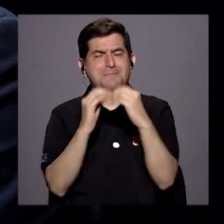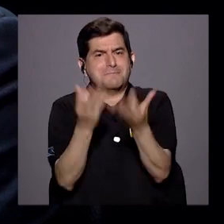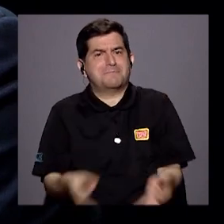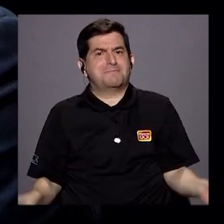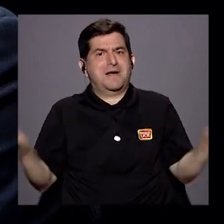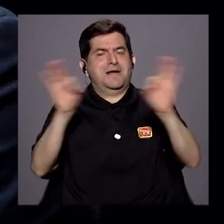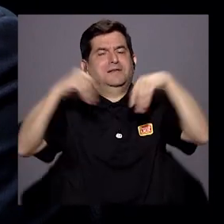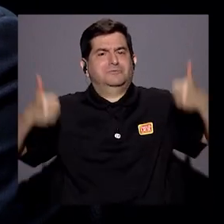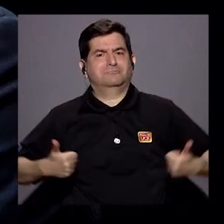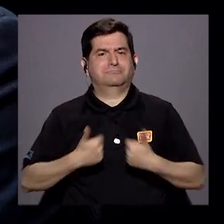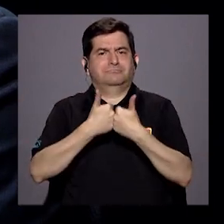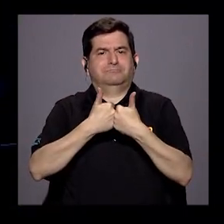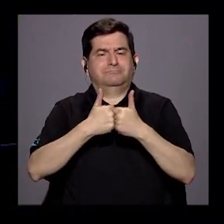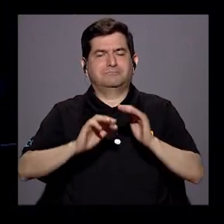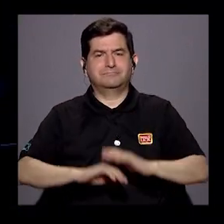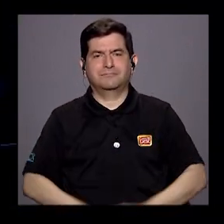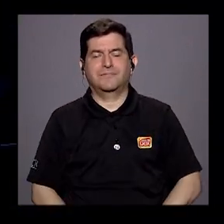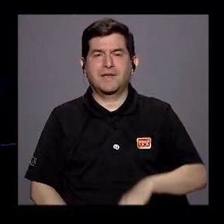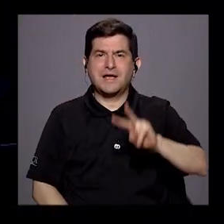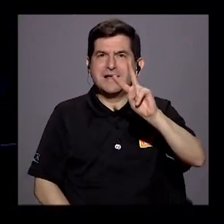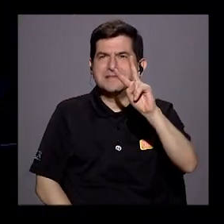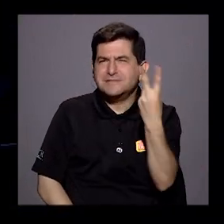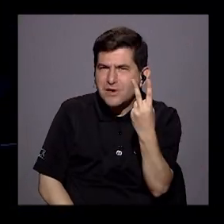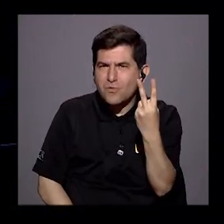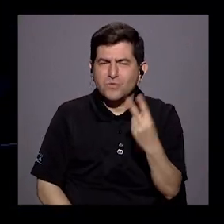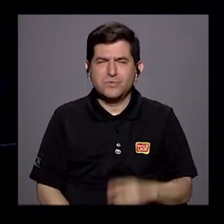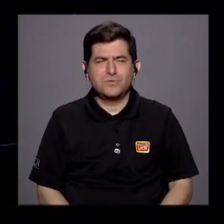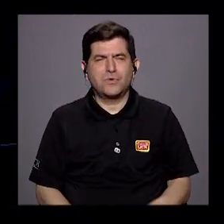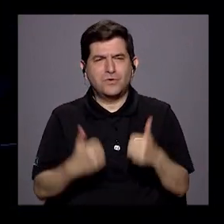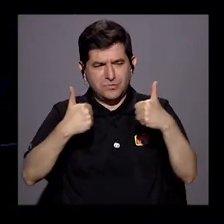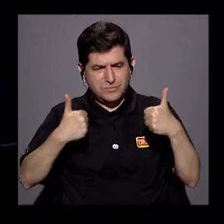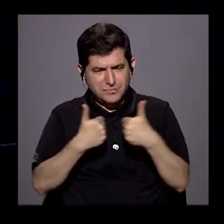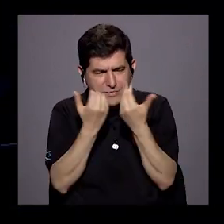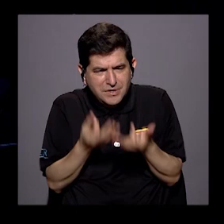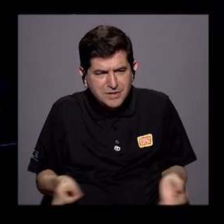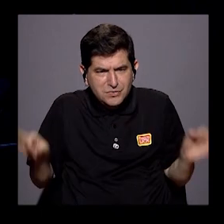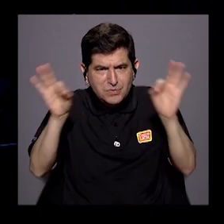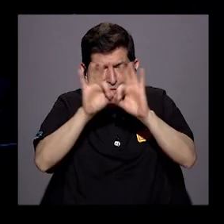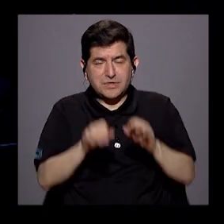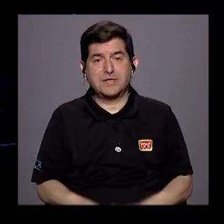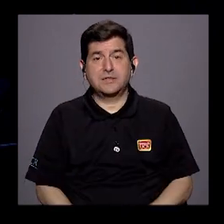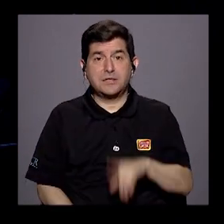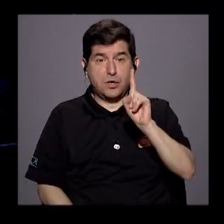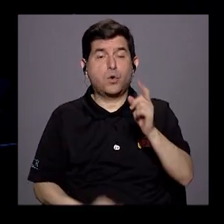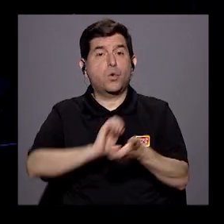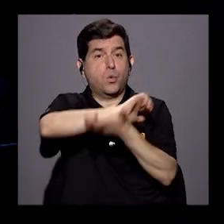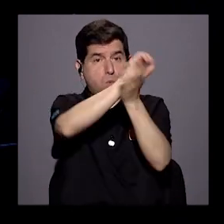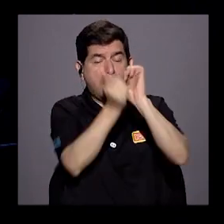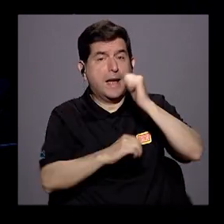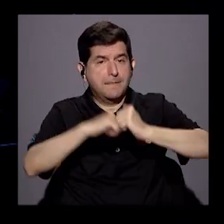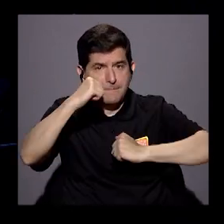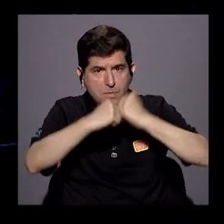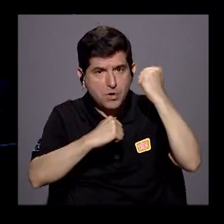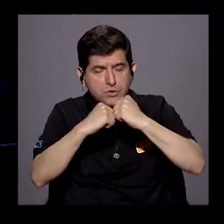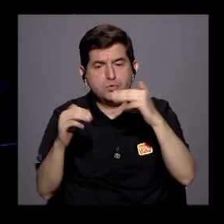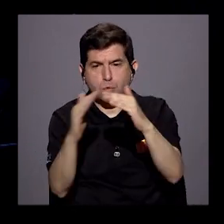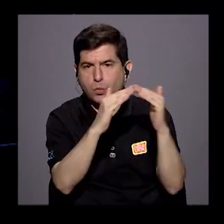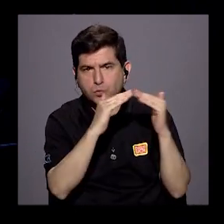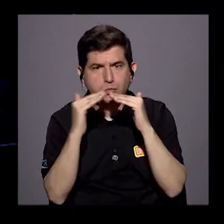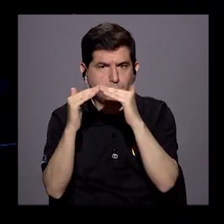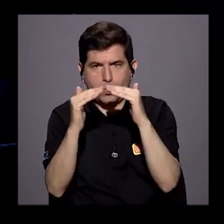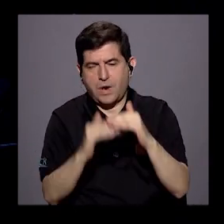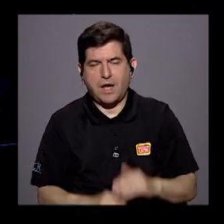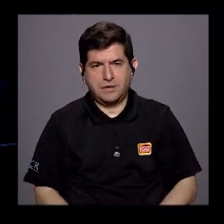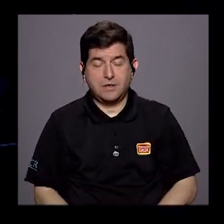ese es el más importante de los desafíos el segundo importante desafío es que debemos un cambio en la estructura